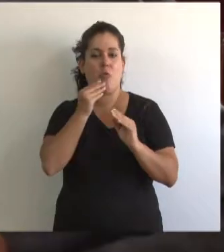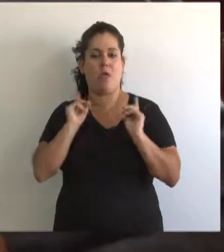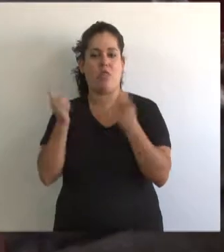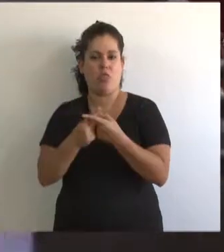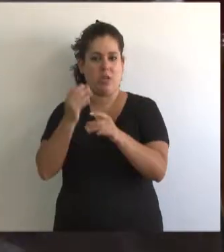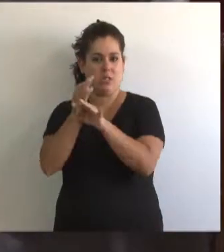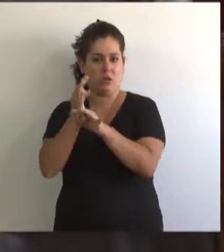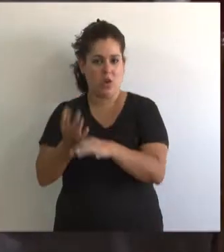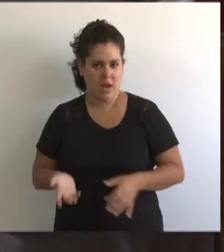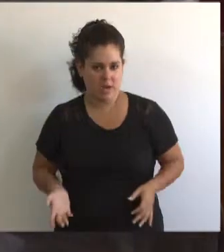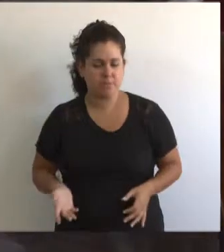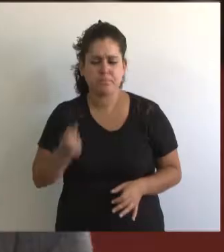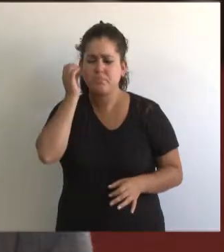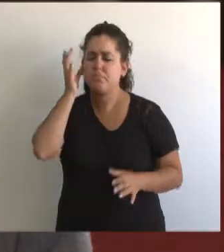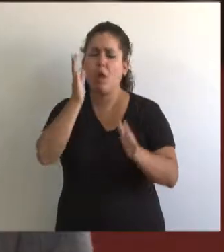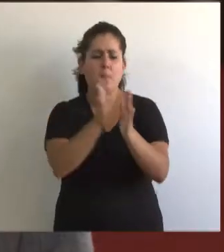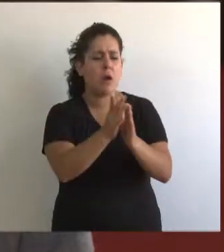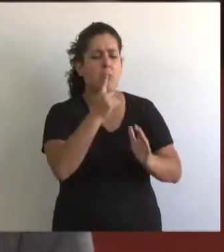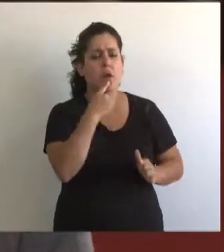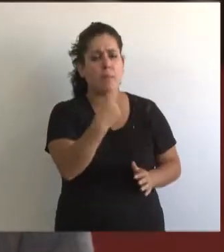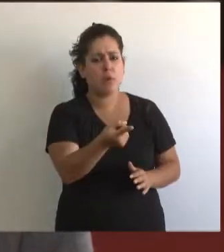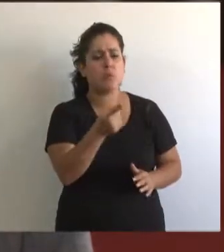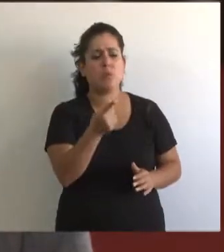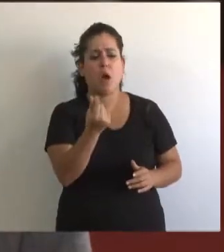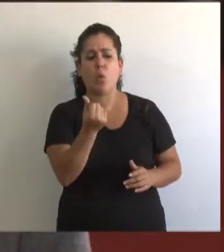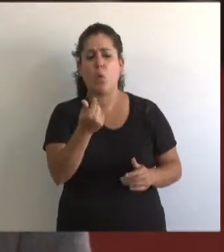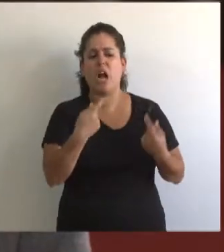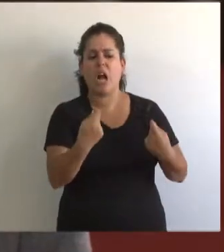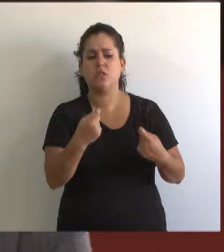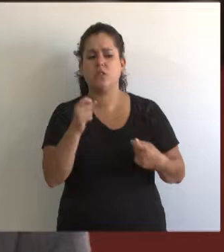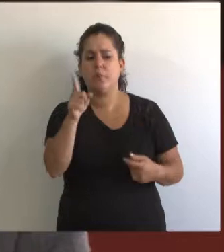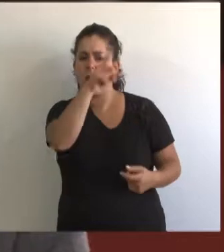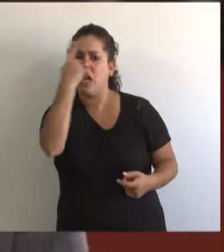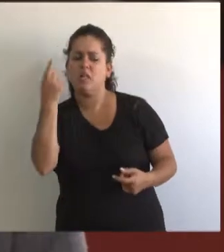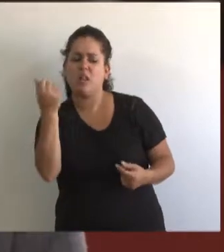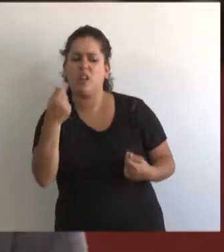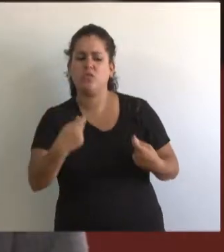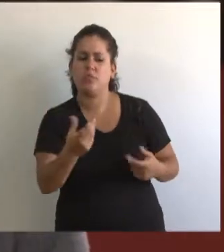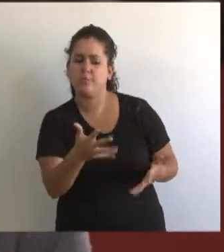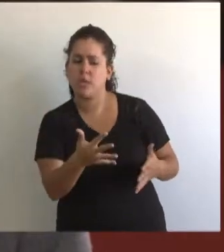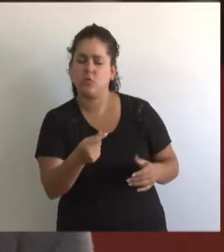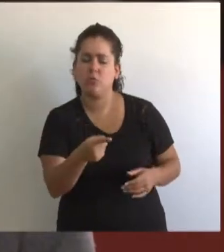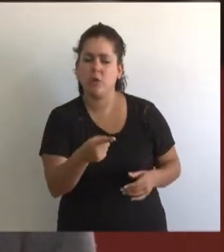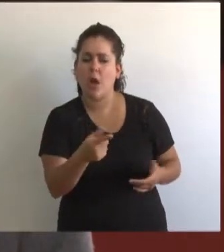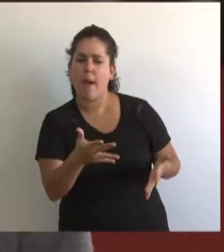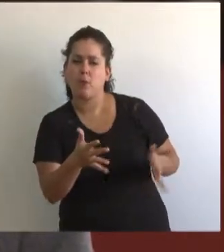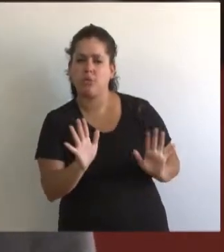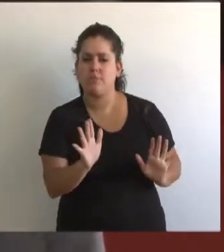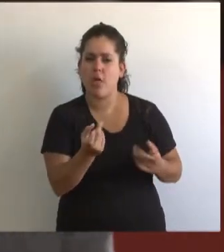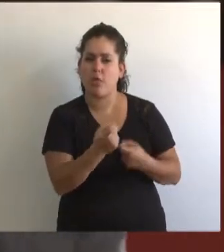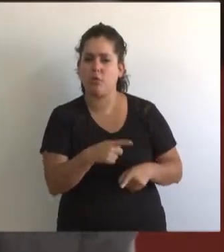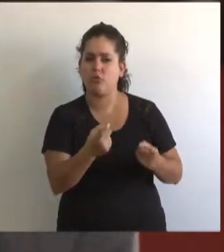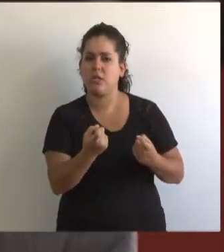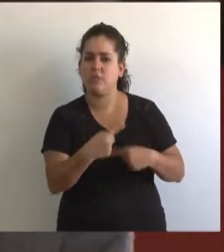comedores escolares. ¿Tiene un cálculo, perdón, del gasto que representaría para el Estado? Sí. ¿Un